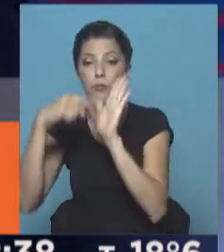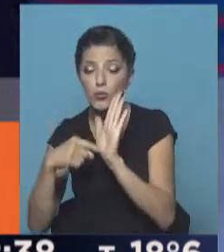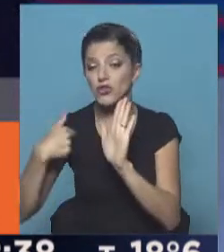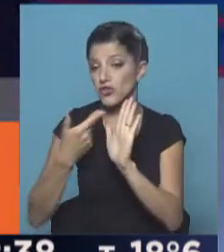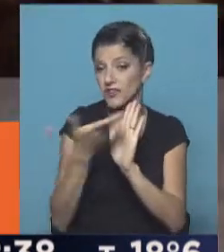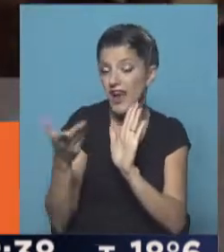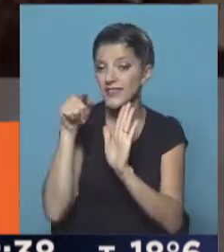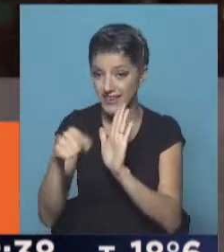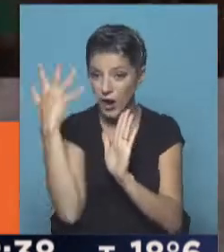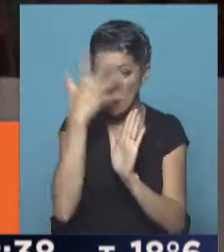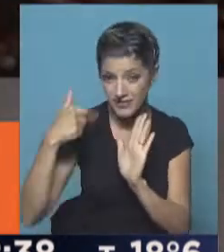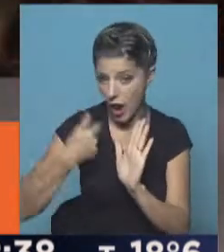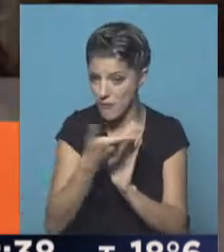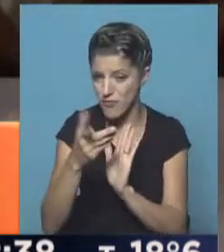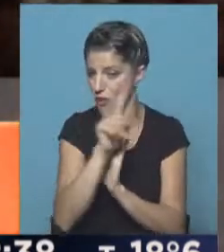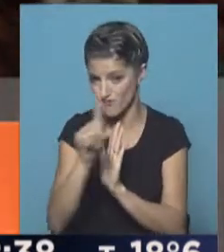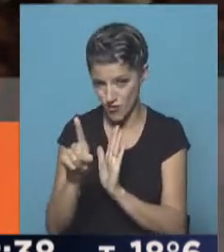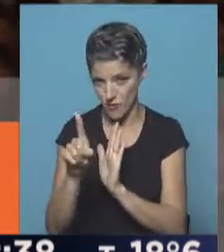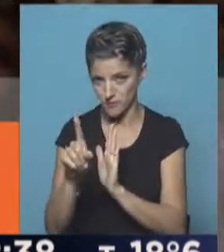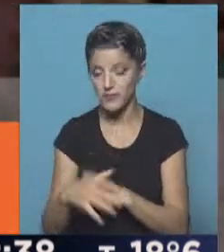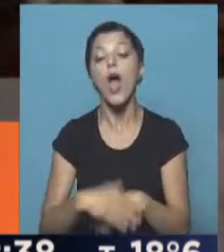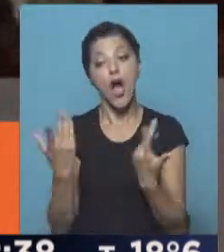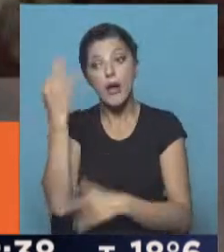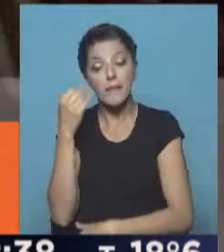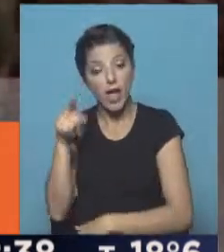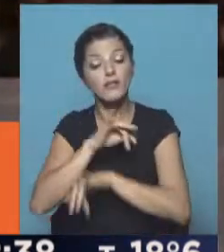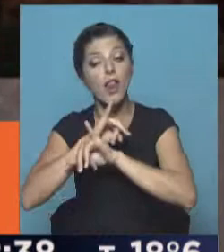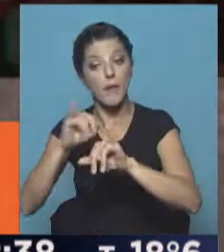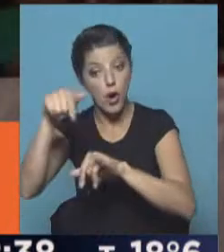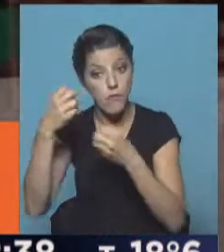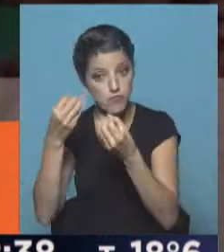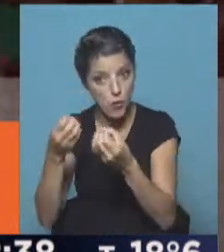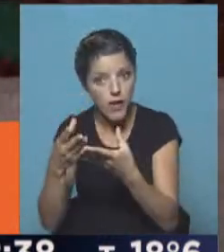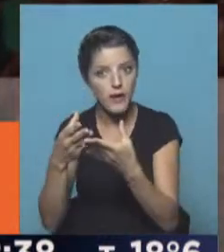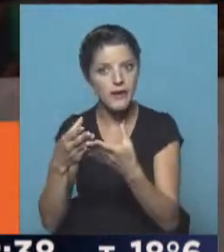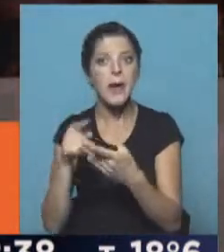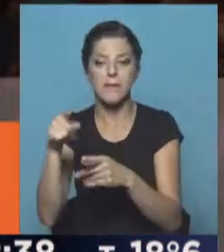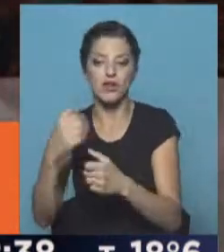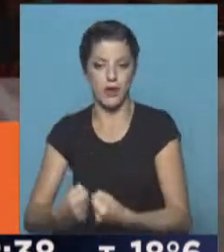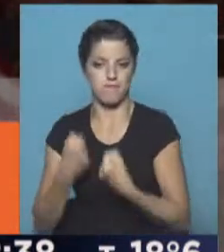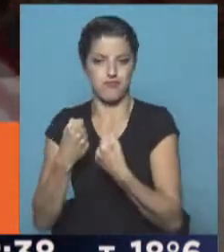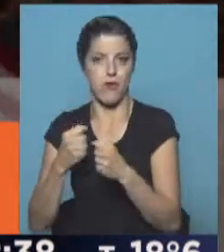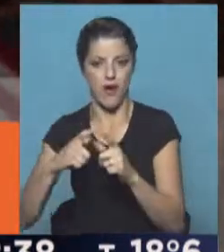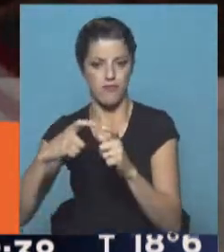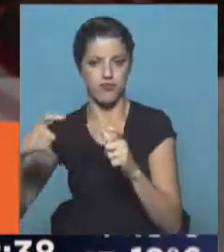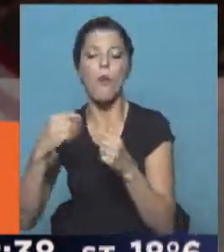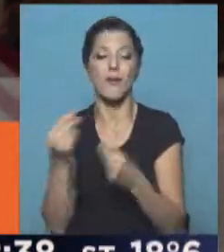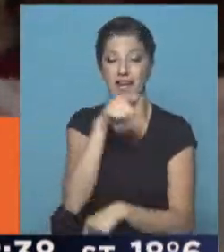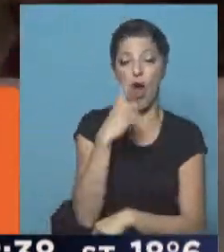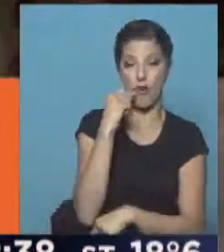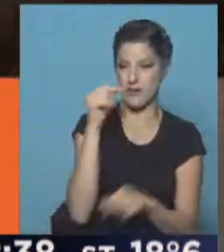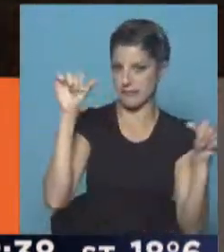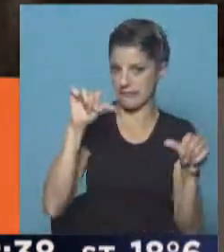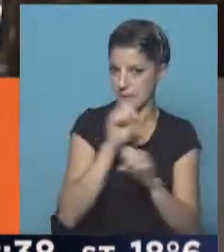agenda. A pesar de su buen momento en la campaña, revitalizada por los conflictos de su oponente, Hillary libra su